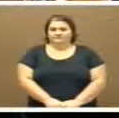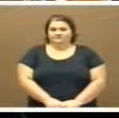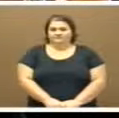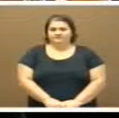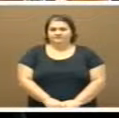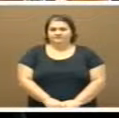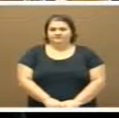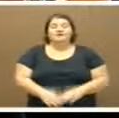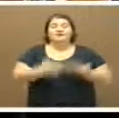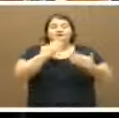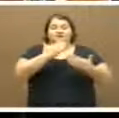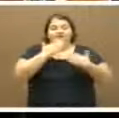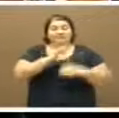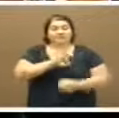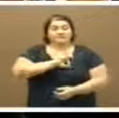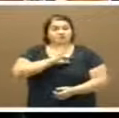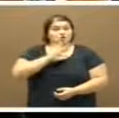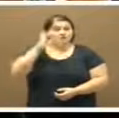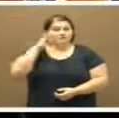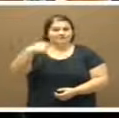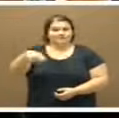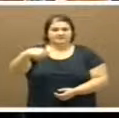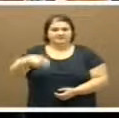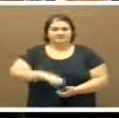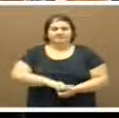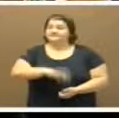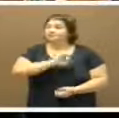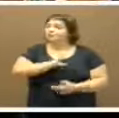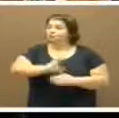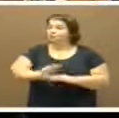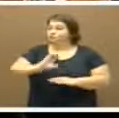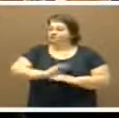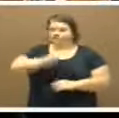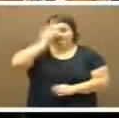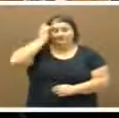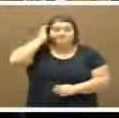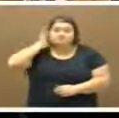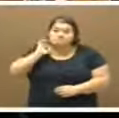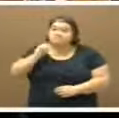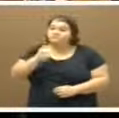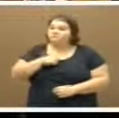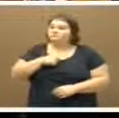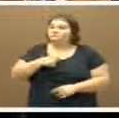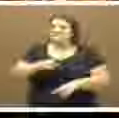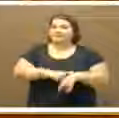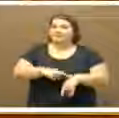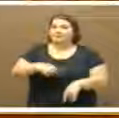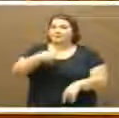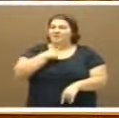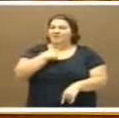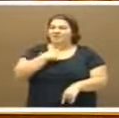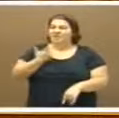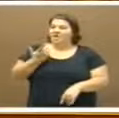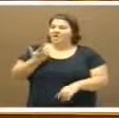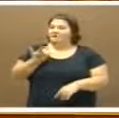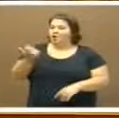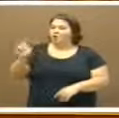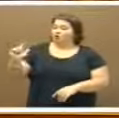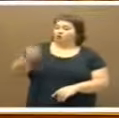Muchas gracias, señora presidenta. Señor consejero, de verdad que no voy a perder ni un minuto en sus descalificaciones.